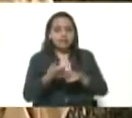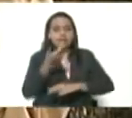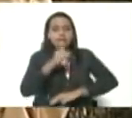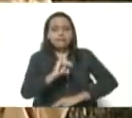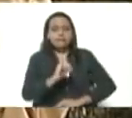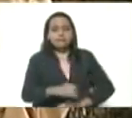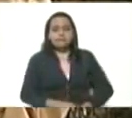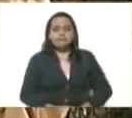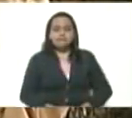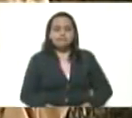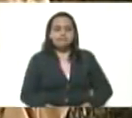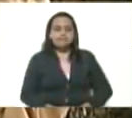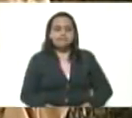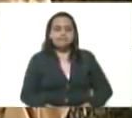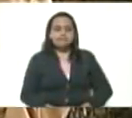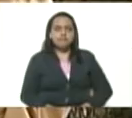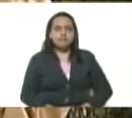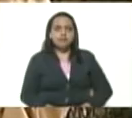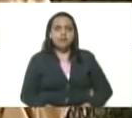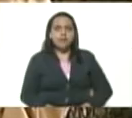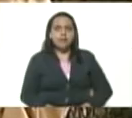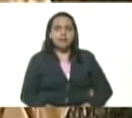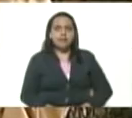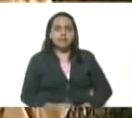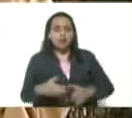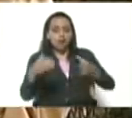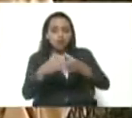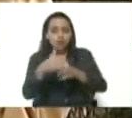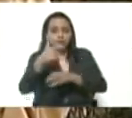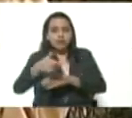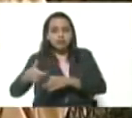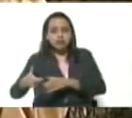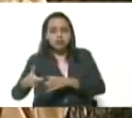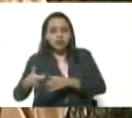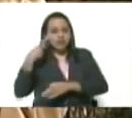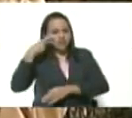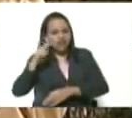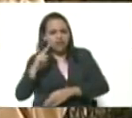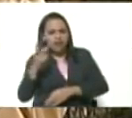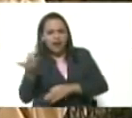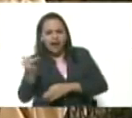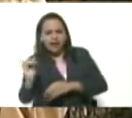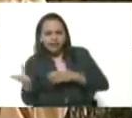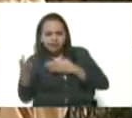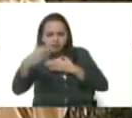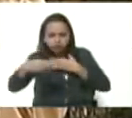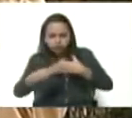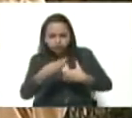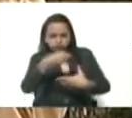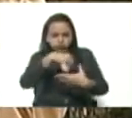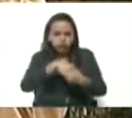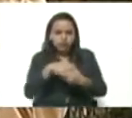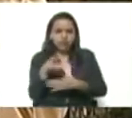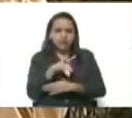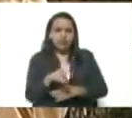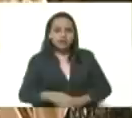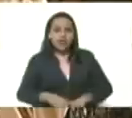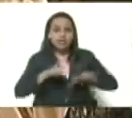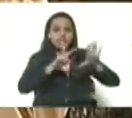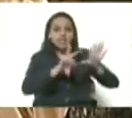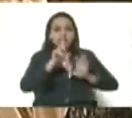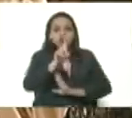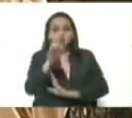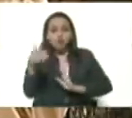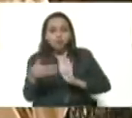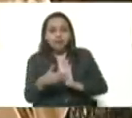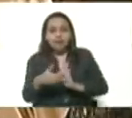resulta que este grupo de connacionales hayan regresado por trochas ilegales. De los 71.000 que han